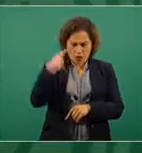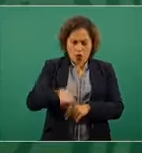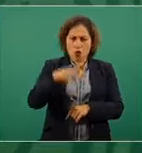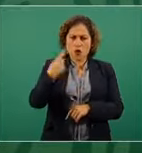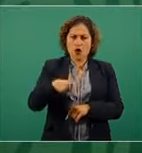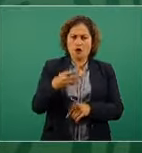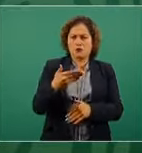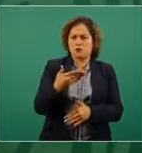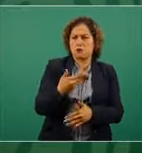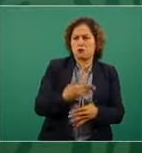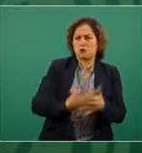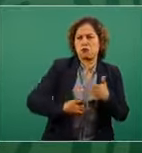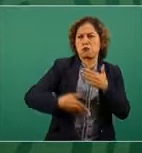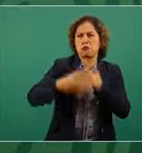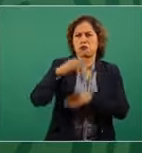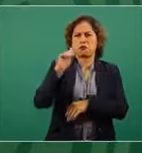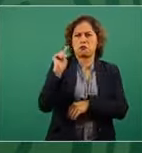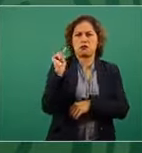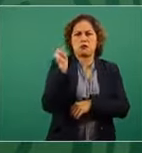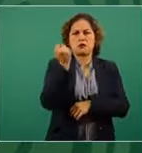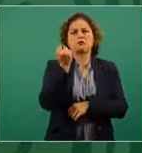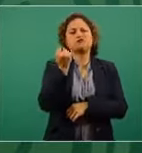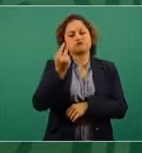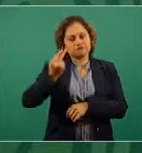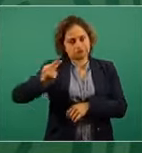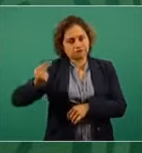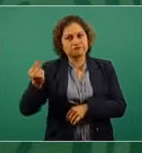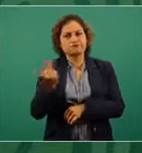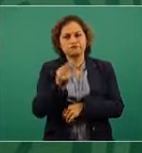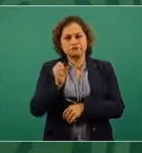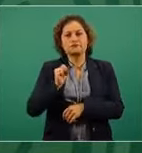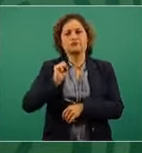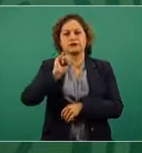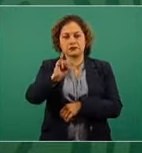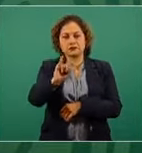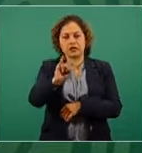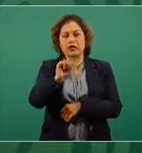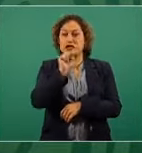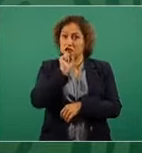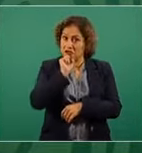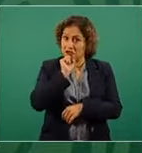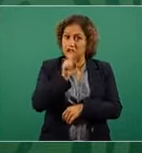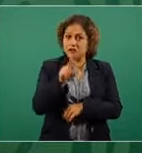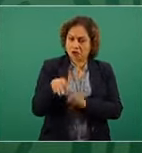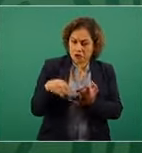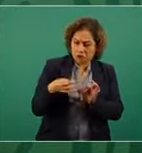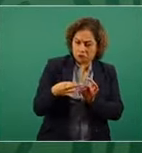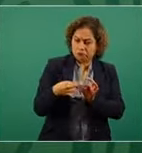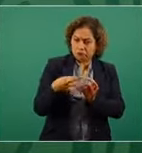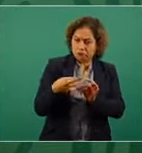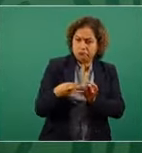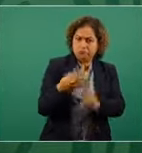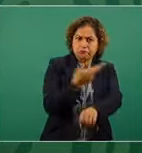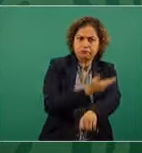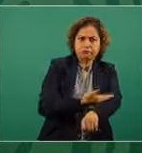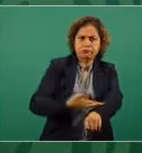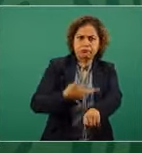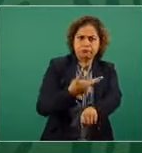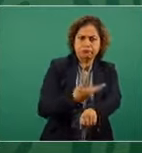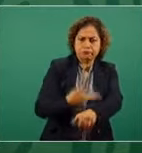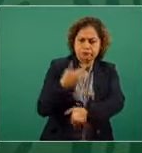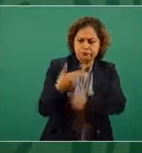tecnológica y una eficiencia administrativa para lograr nuestra independencia